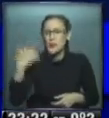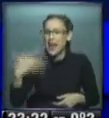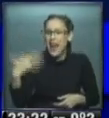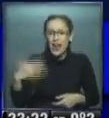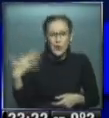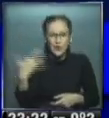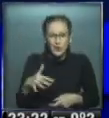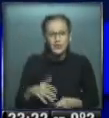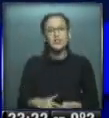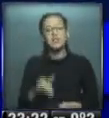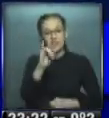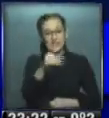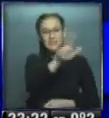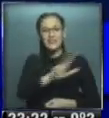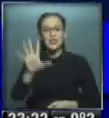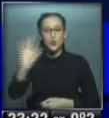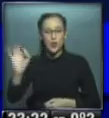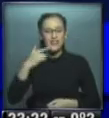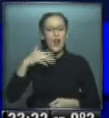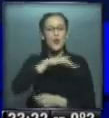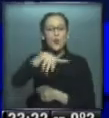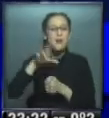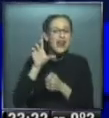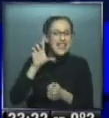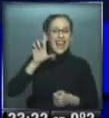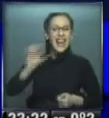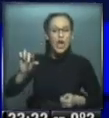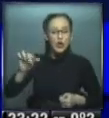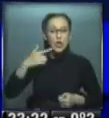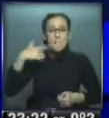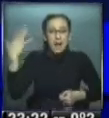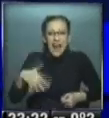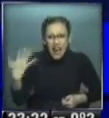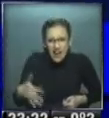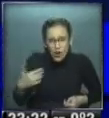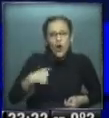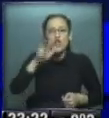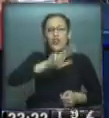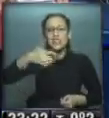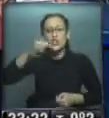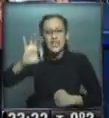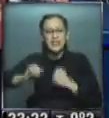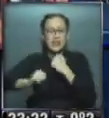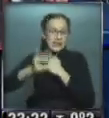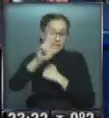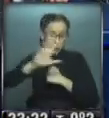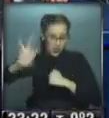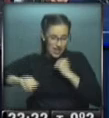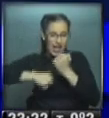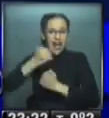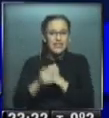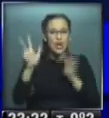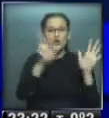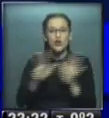cuesta 350 pesos. Cuanto más bajo esté en cuanto a la ubicación, más cara está. Van de 350 a 800. ¿Sí?